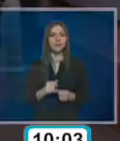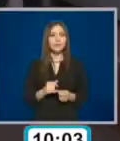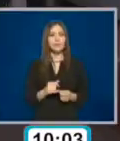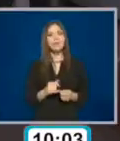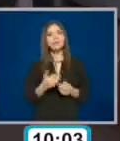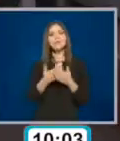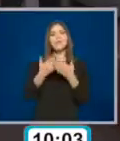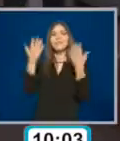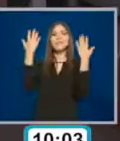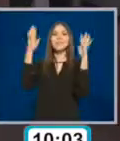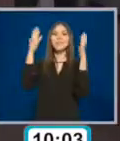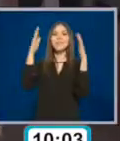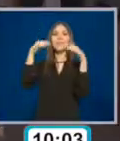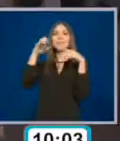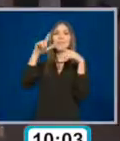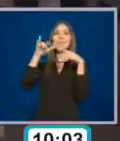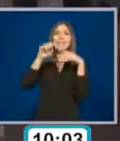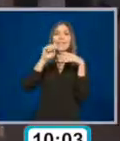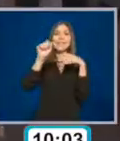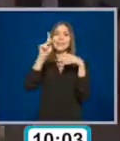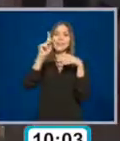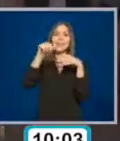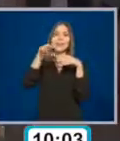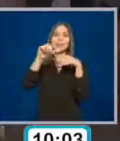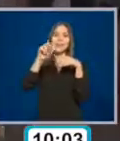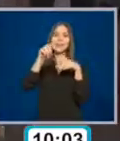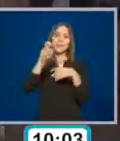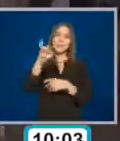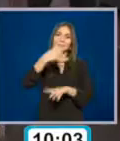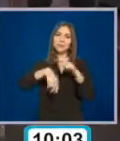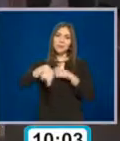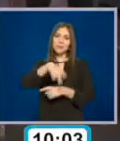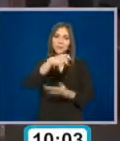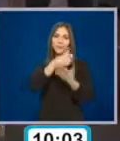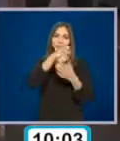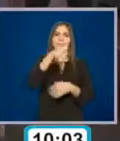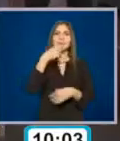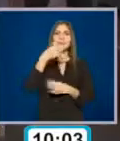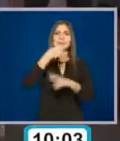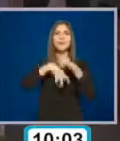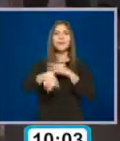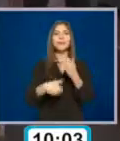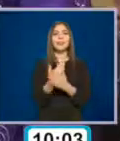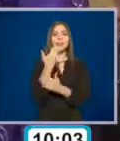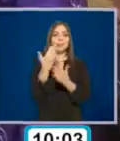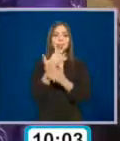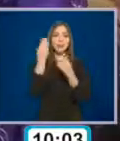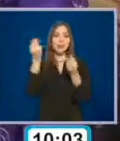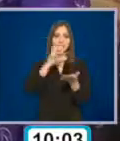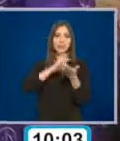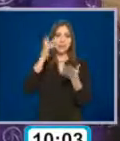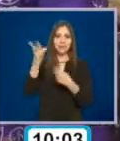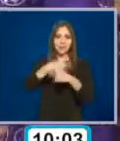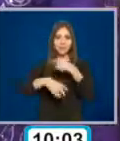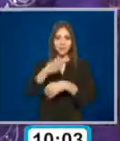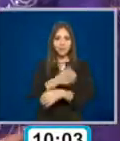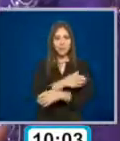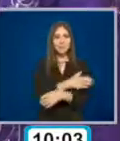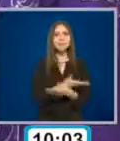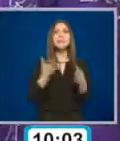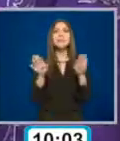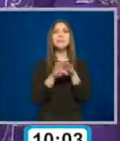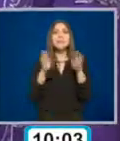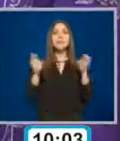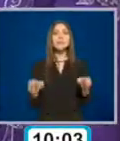El aplauso para Melissa Plancarte. Aquí en tus ciudades, bienvenida esta mañana. Muchas gracias por estar con nosotros. ¿Cómo estás? Bien contenta de estar